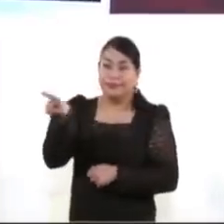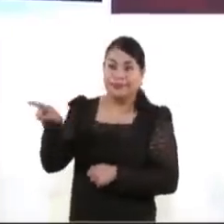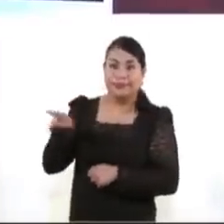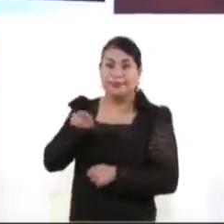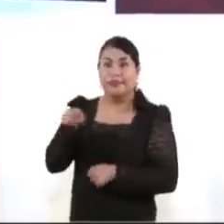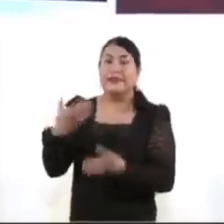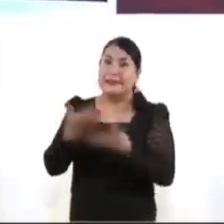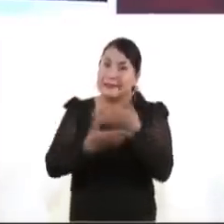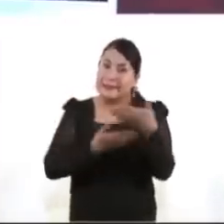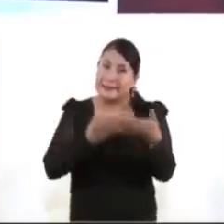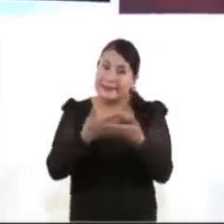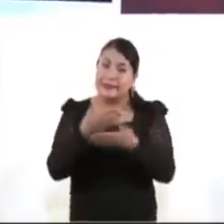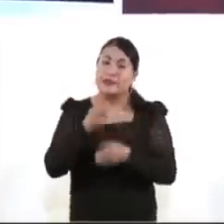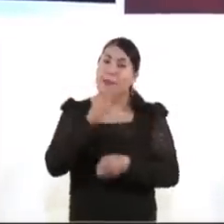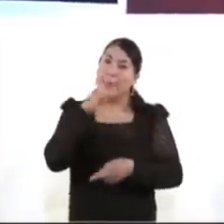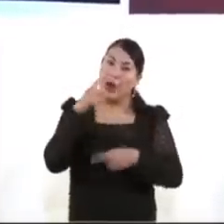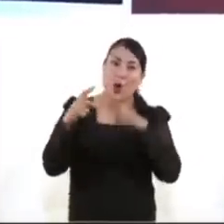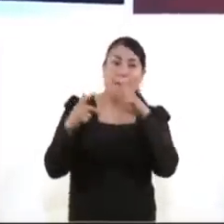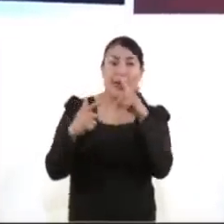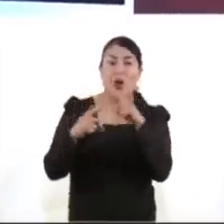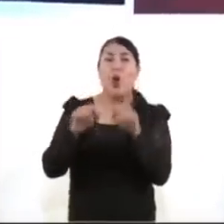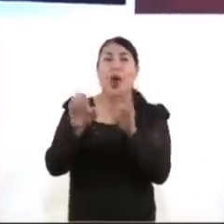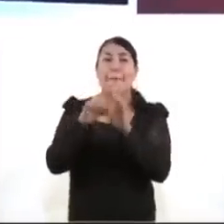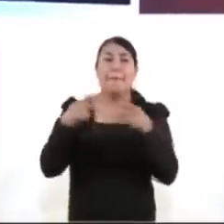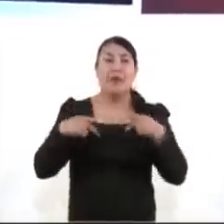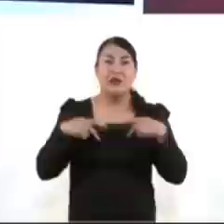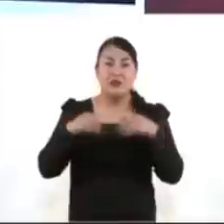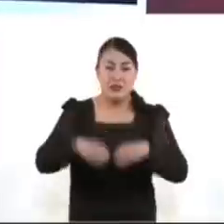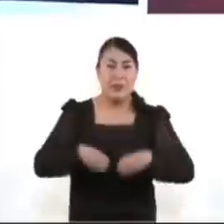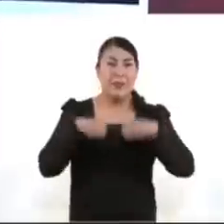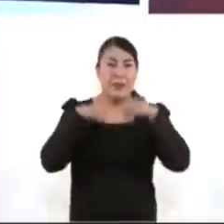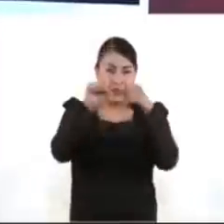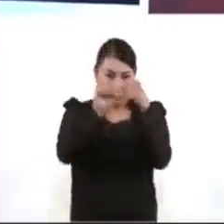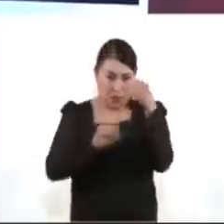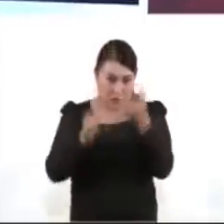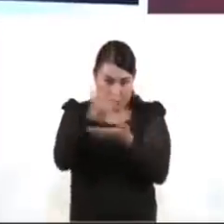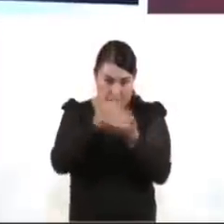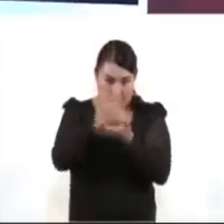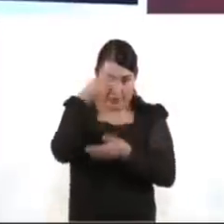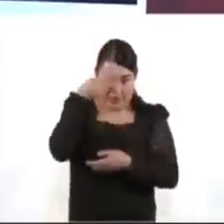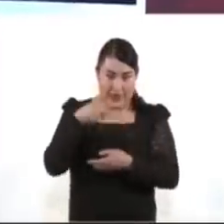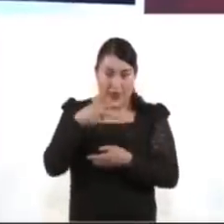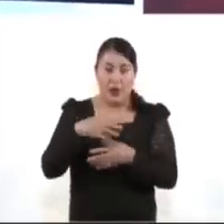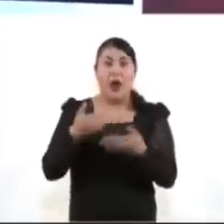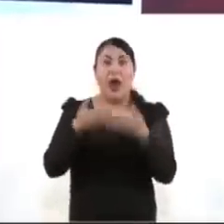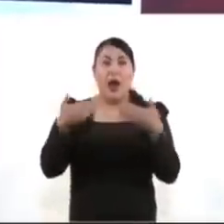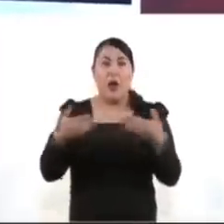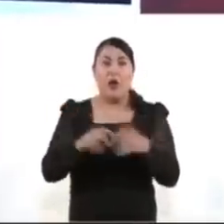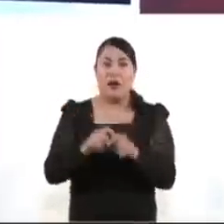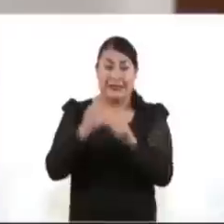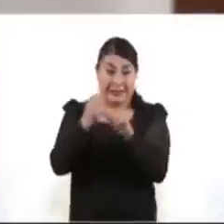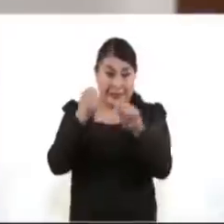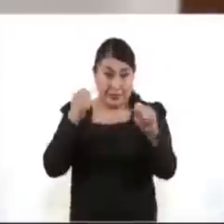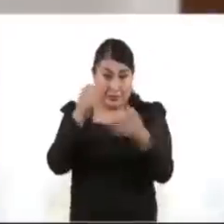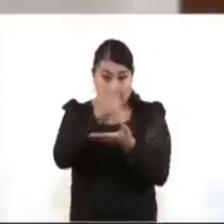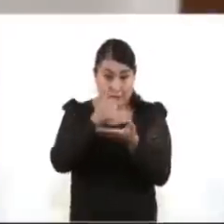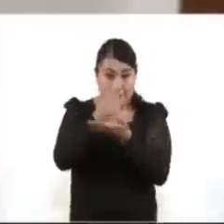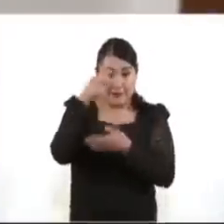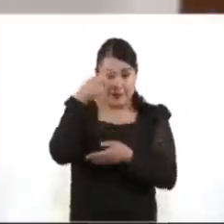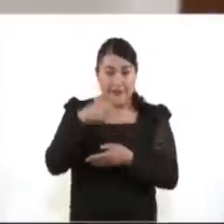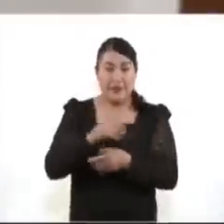que viven en la zona sur de la ciudad de mexico el servicio de transporte eléctrico de la ciudad de méxico lanzó una licitación pública